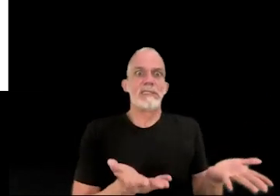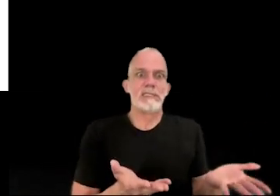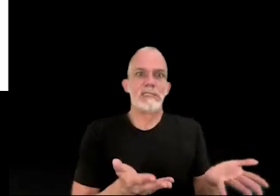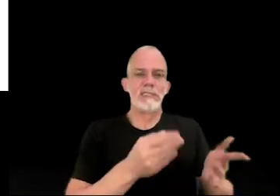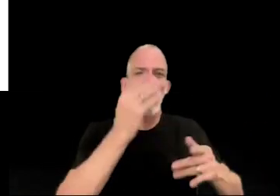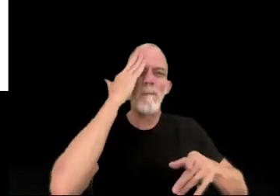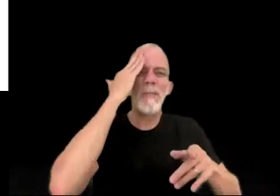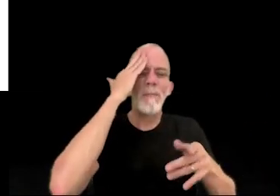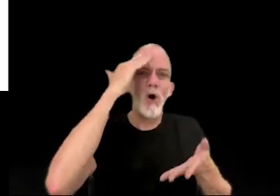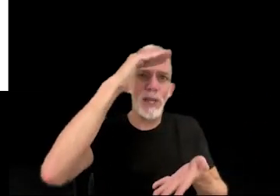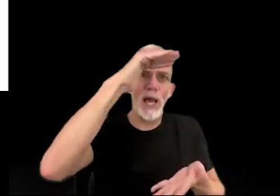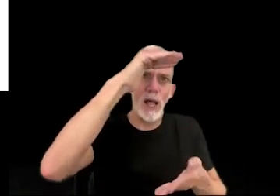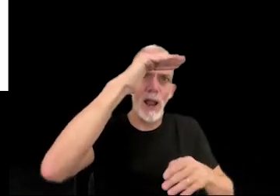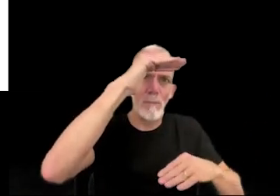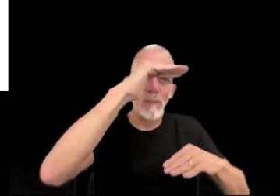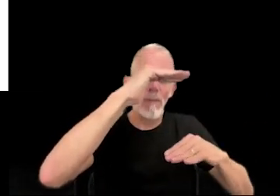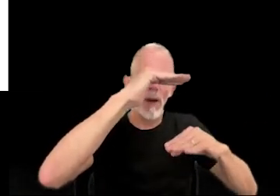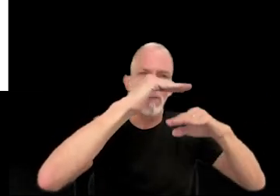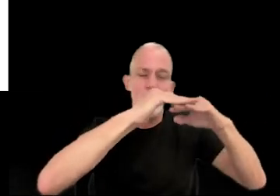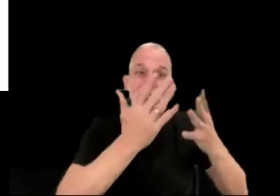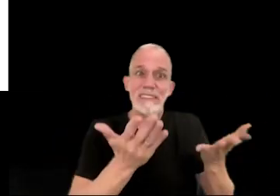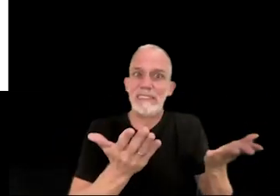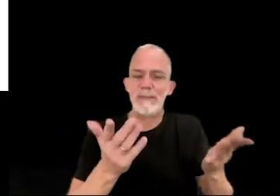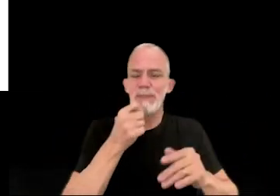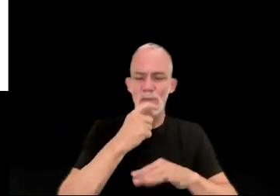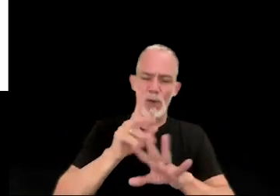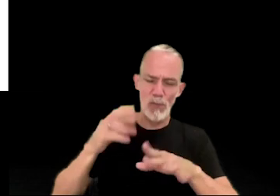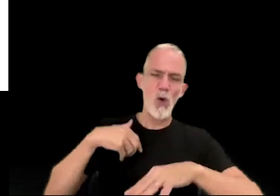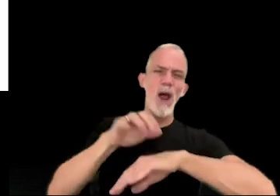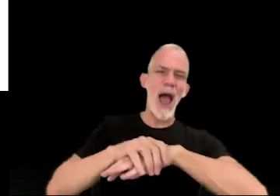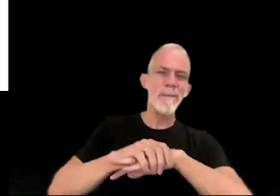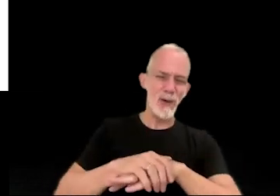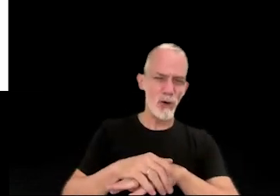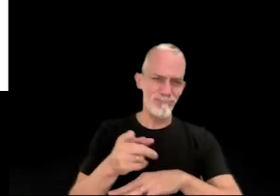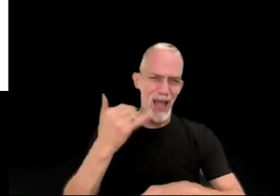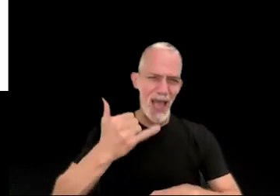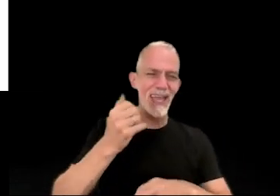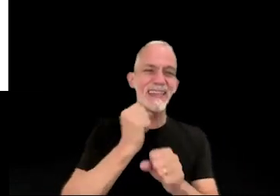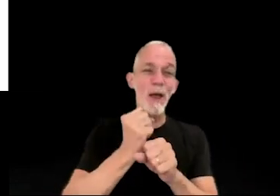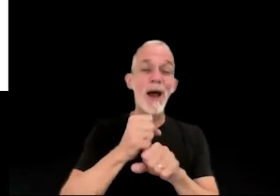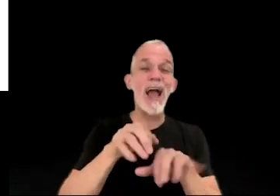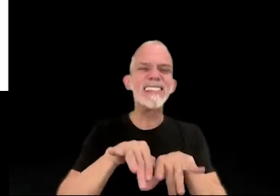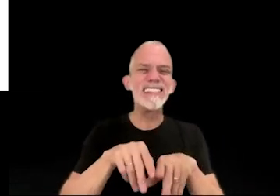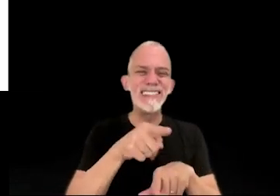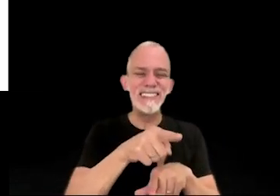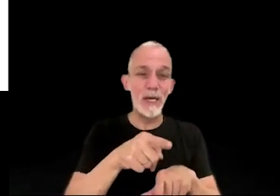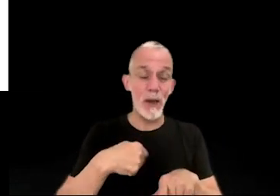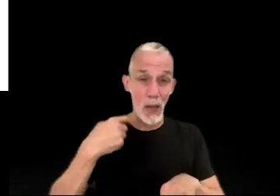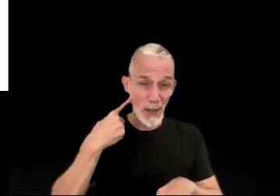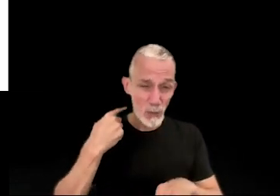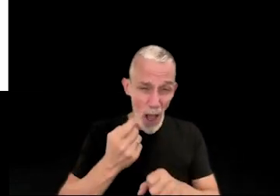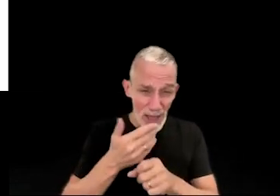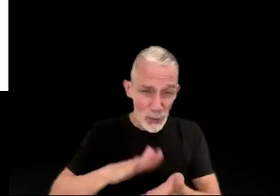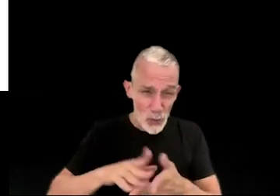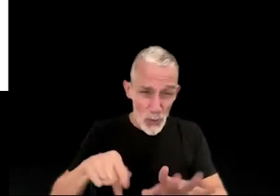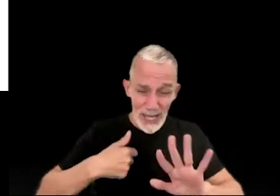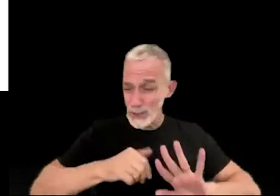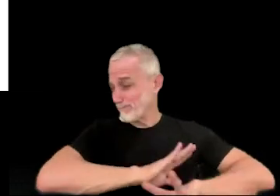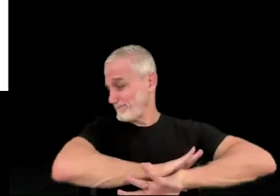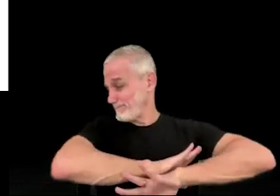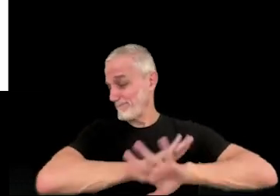miren, yo si tengo un amigo en el organismo que trabaja en sistemas y me escucha hablando de esto, me puede llegar